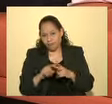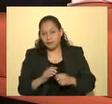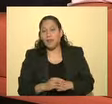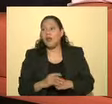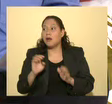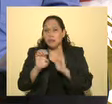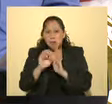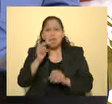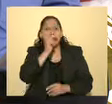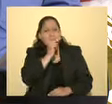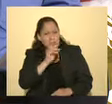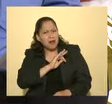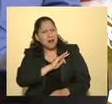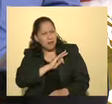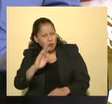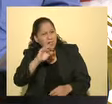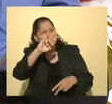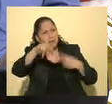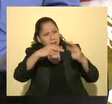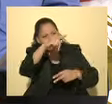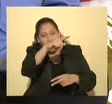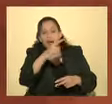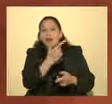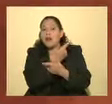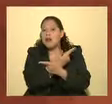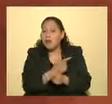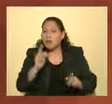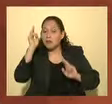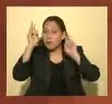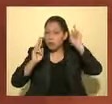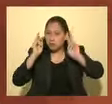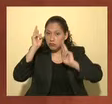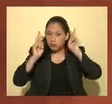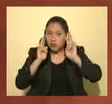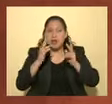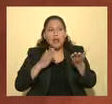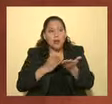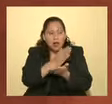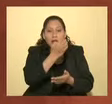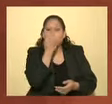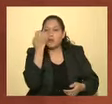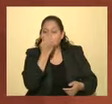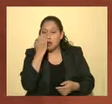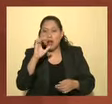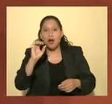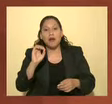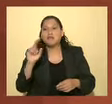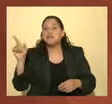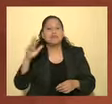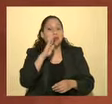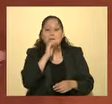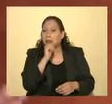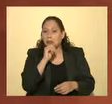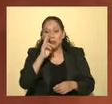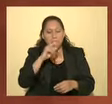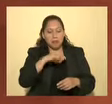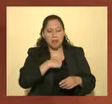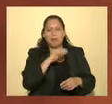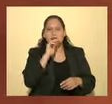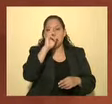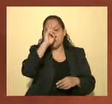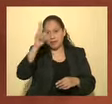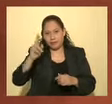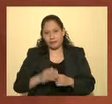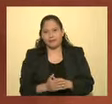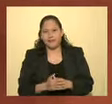la oportunidad y las visitas libres y que puedan accesar al colegio y puedan... No lo hacen. Y hay padres que